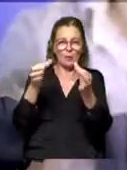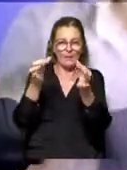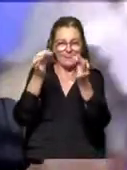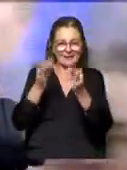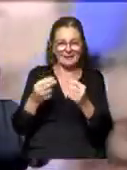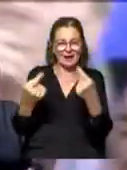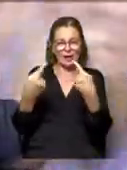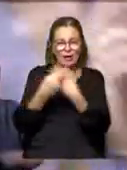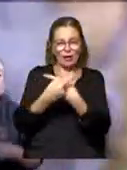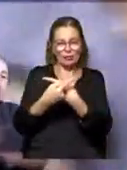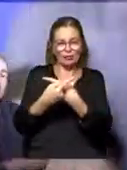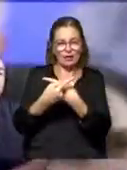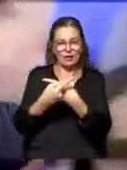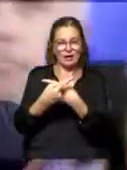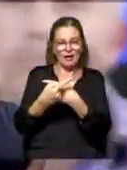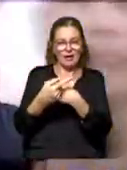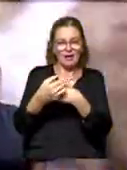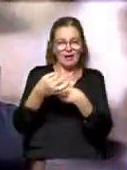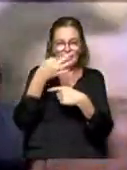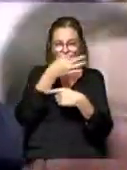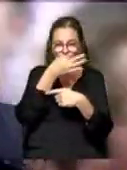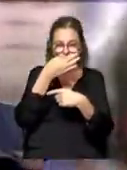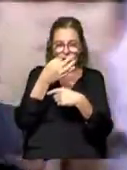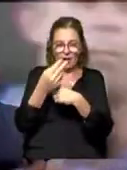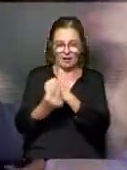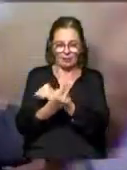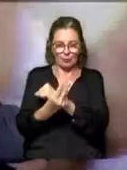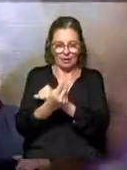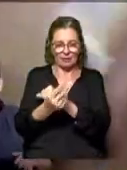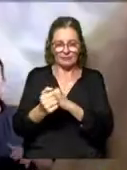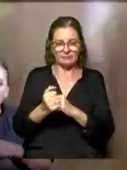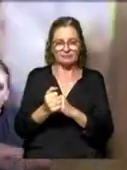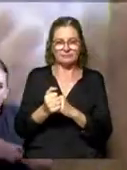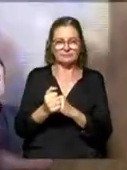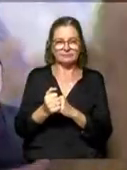el crimen organizado y el narcotráfico.